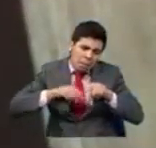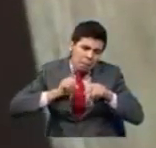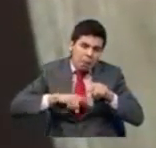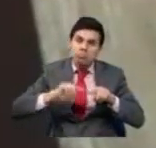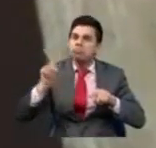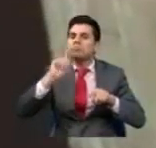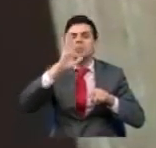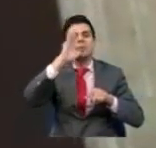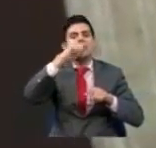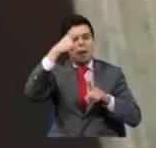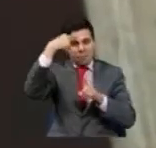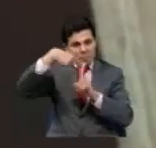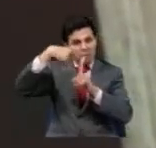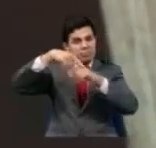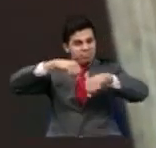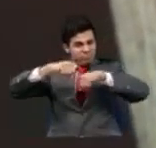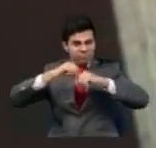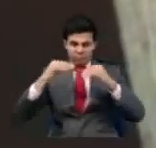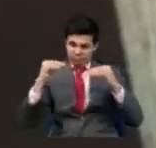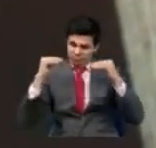siempre dejan en alto la bandera nortesantandereana